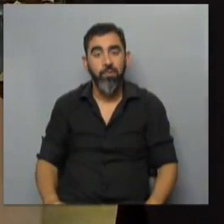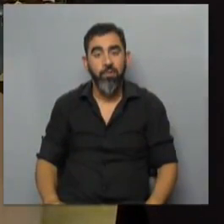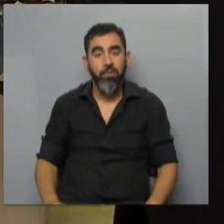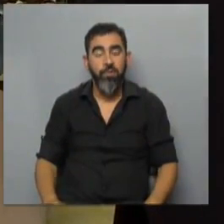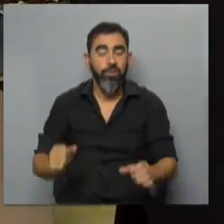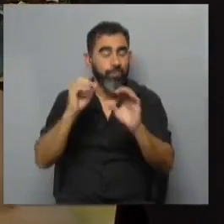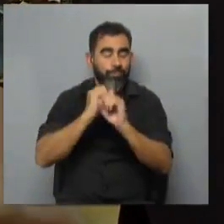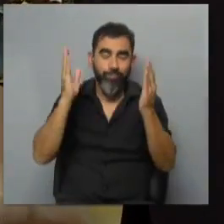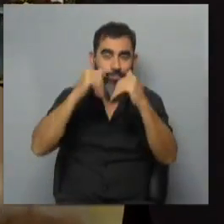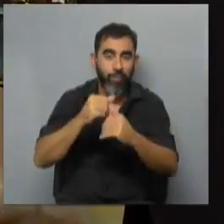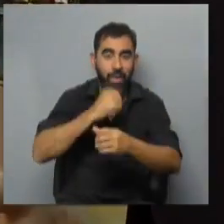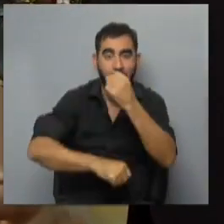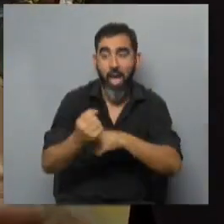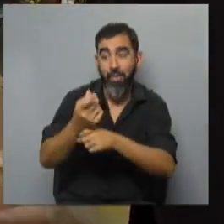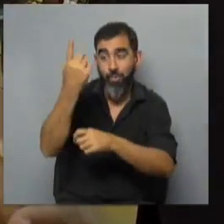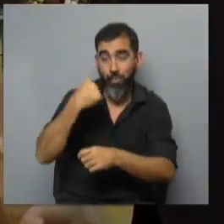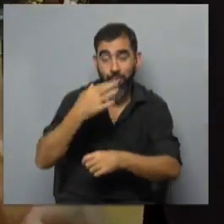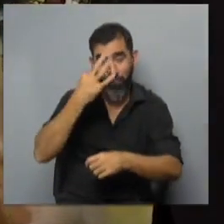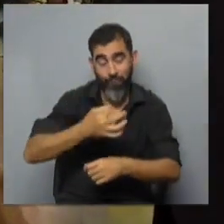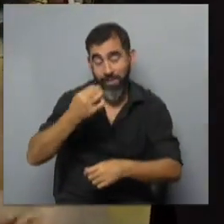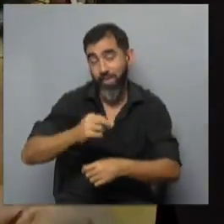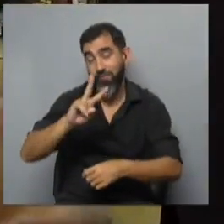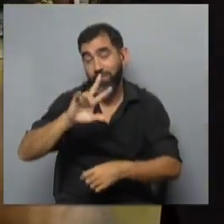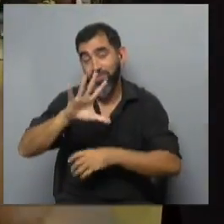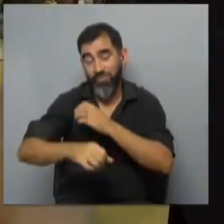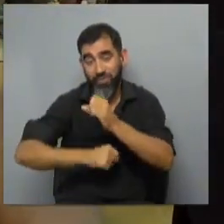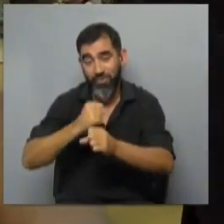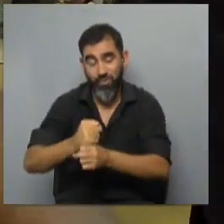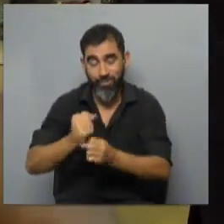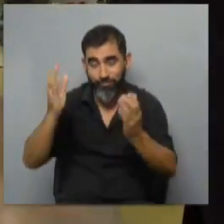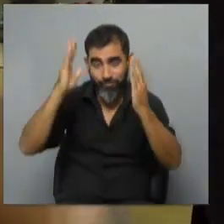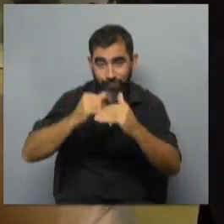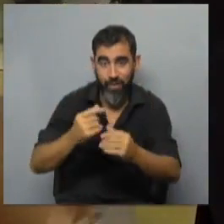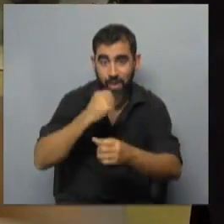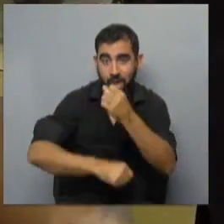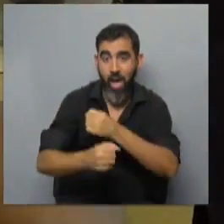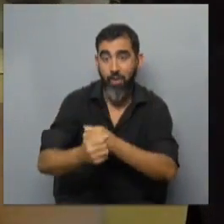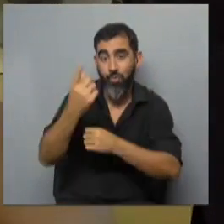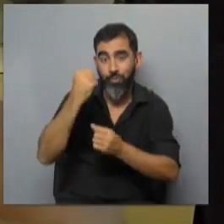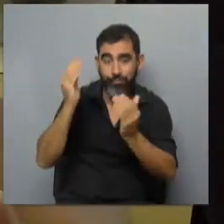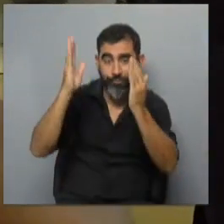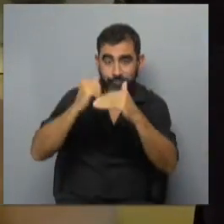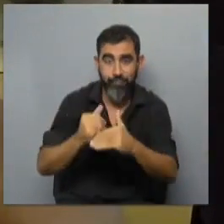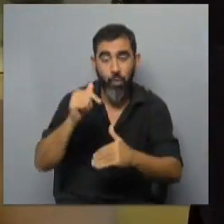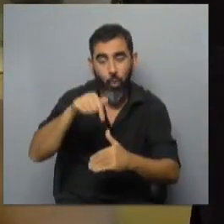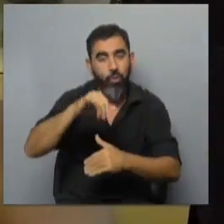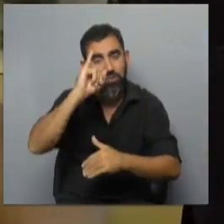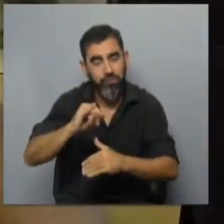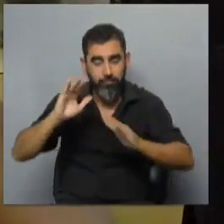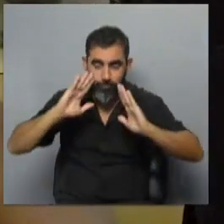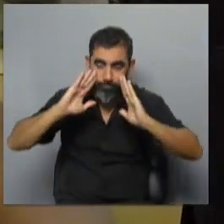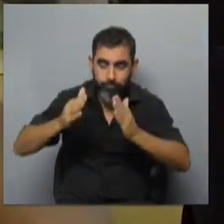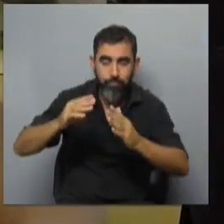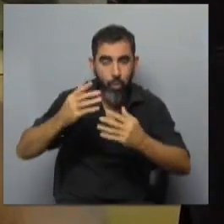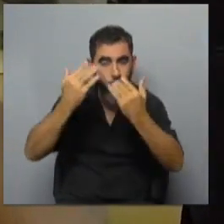efectuar la verdad mente el festejo realmente cómo se puedo se tenía que haber hecho no se pudo pero allí hoy estamos abocados a